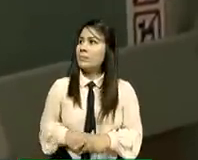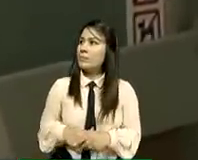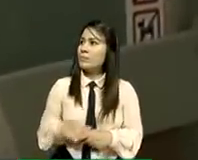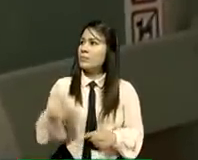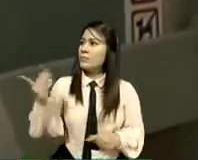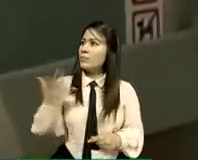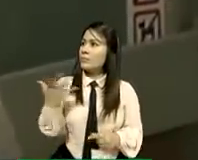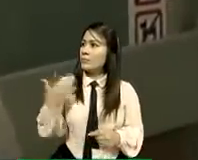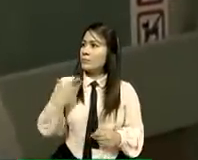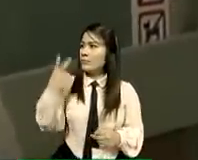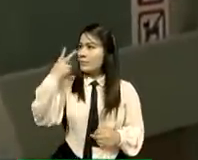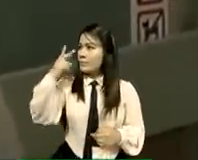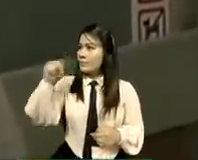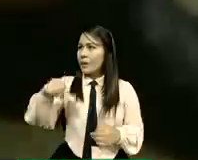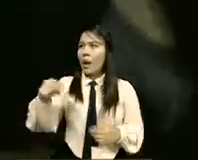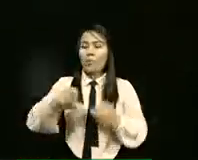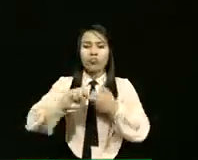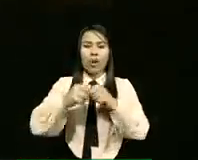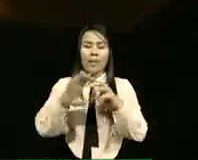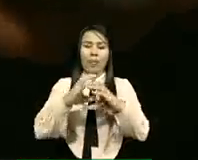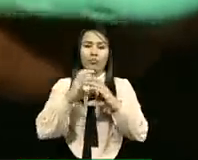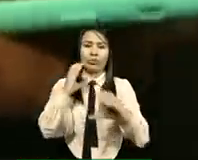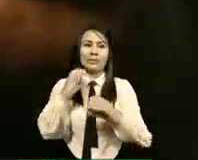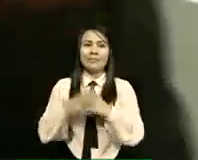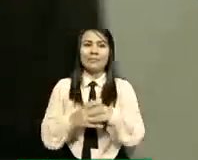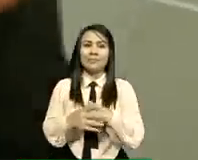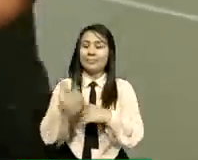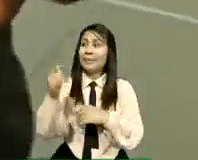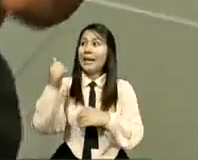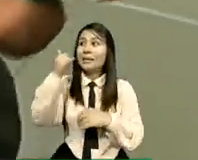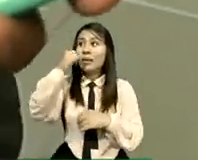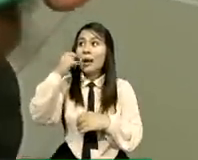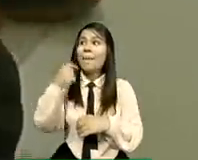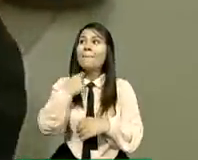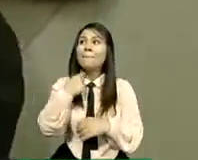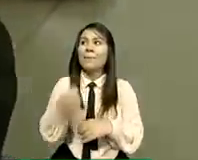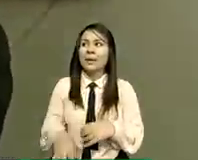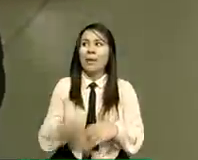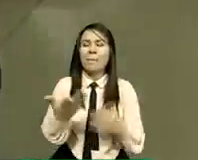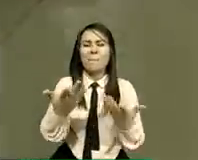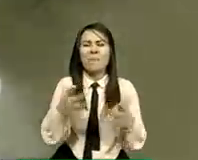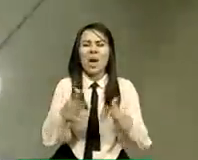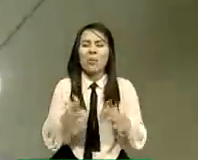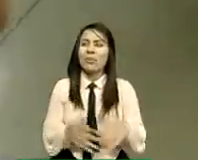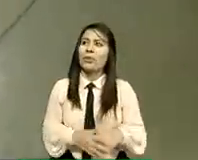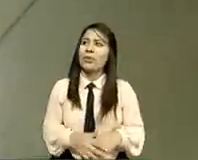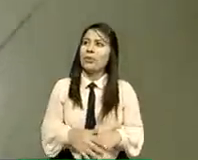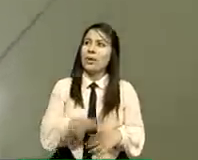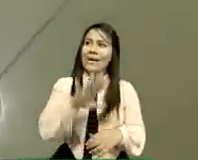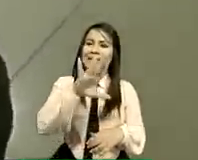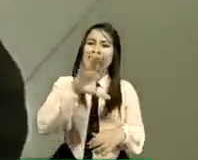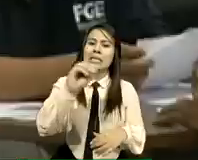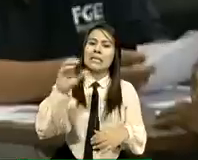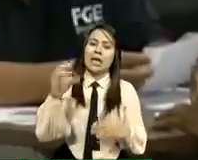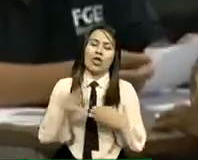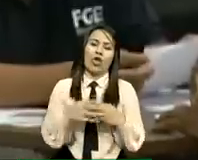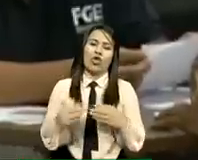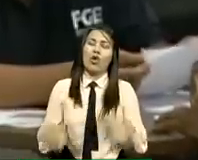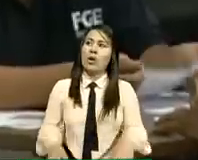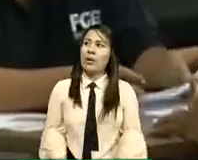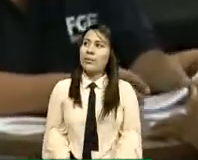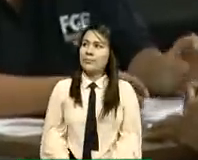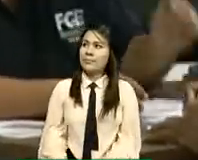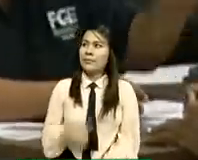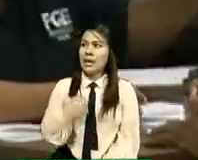celular de la víctima. El equipo móvil del perjudicado está valorado en aproximadamente $500 y él no se quedó